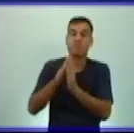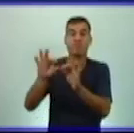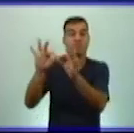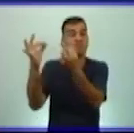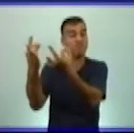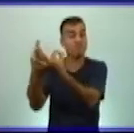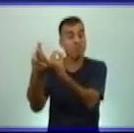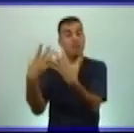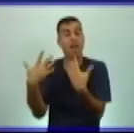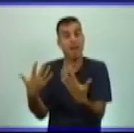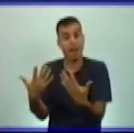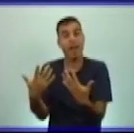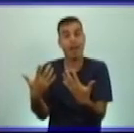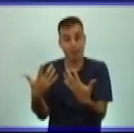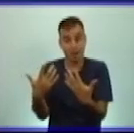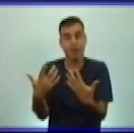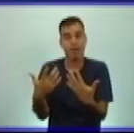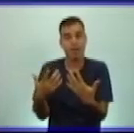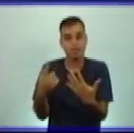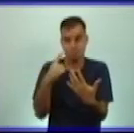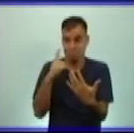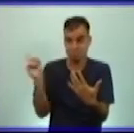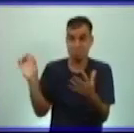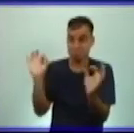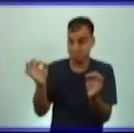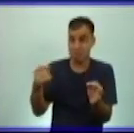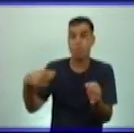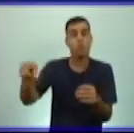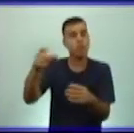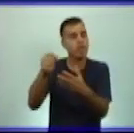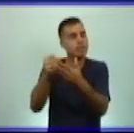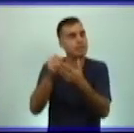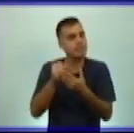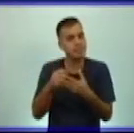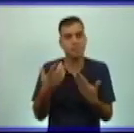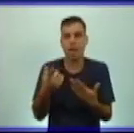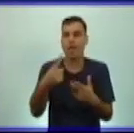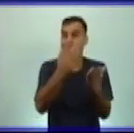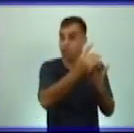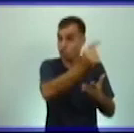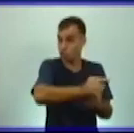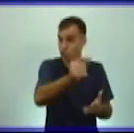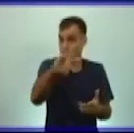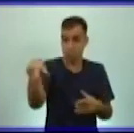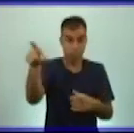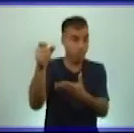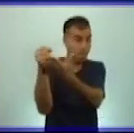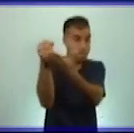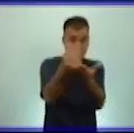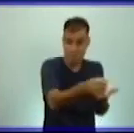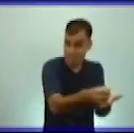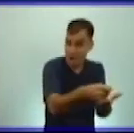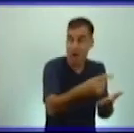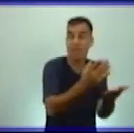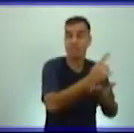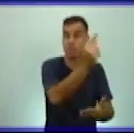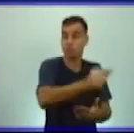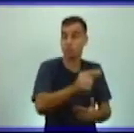que nos den su colaboración para que nuestros estudiantes